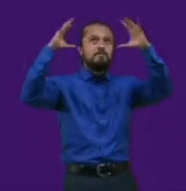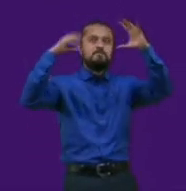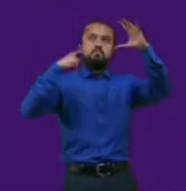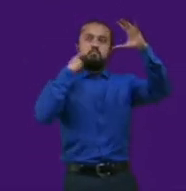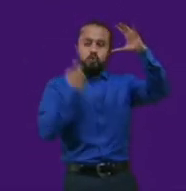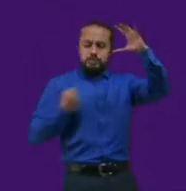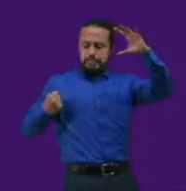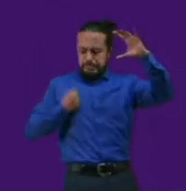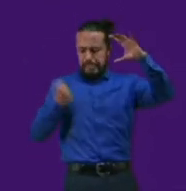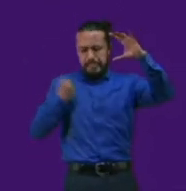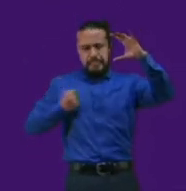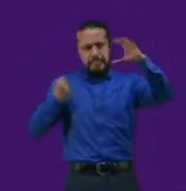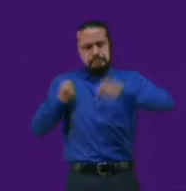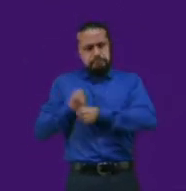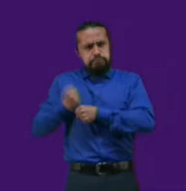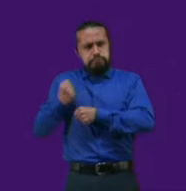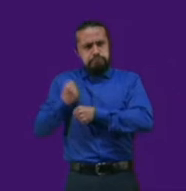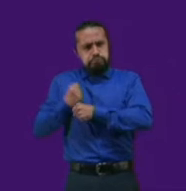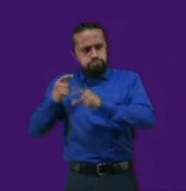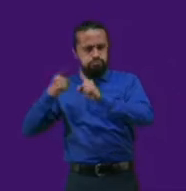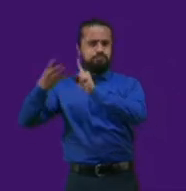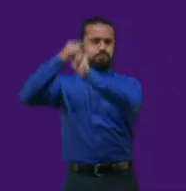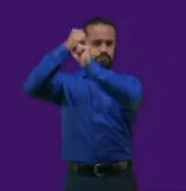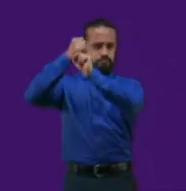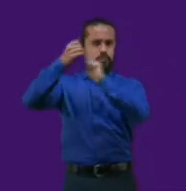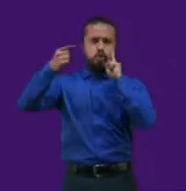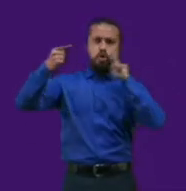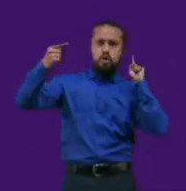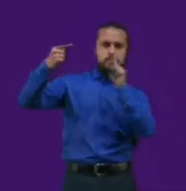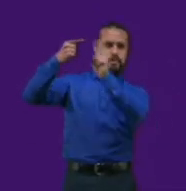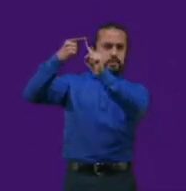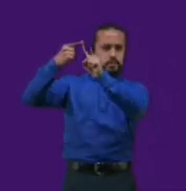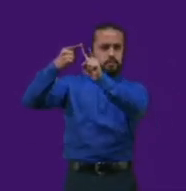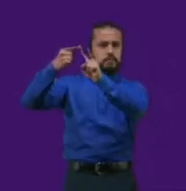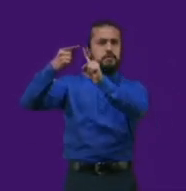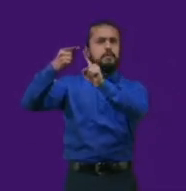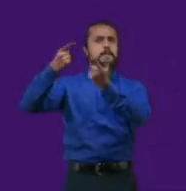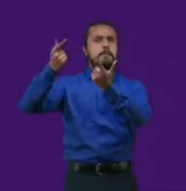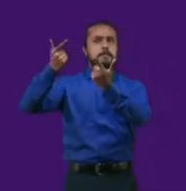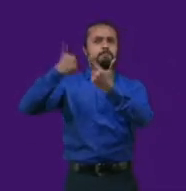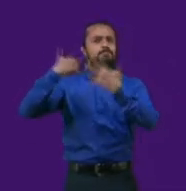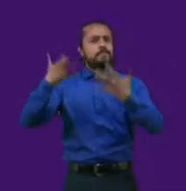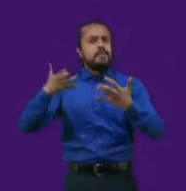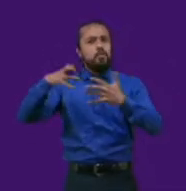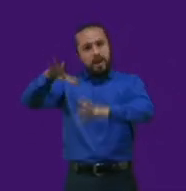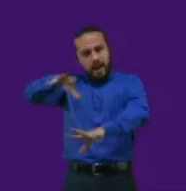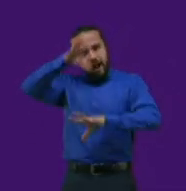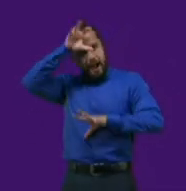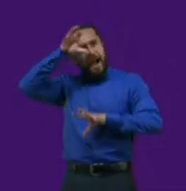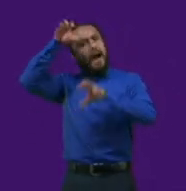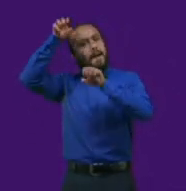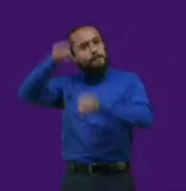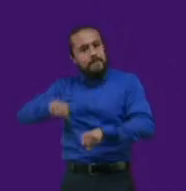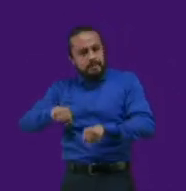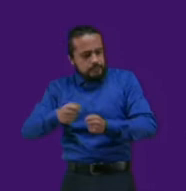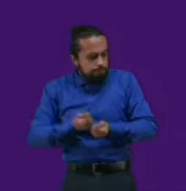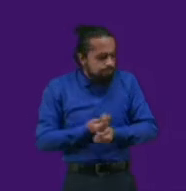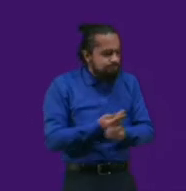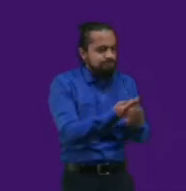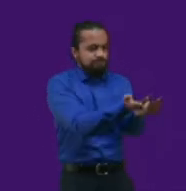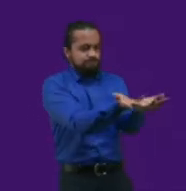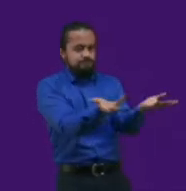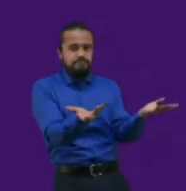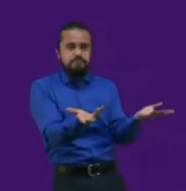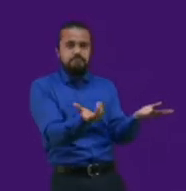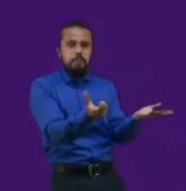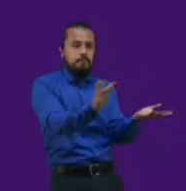empírica por un objetivo, por lograr una eficiencia, por ser capaz de entregarle algo que genere valor a un usuario